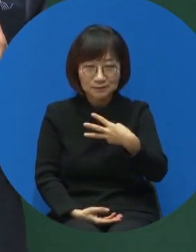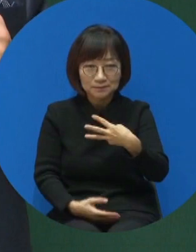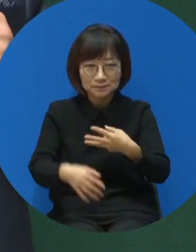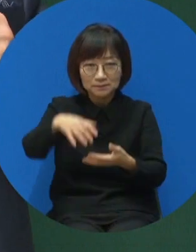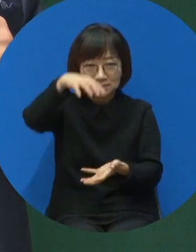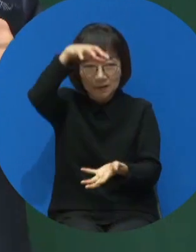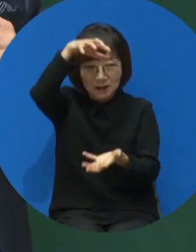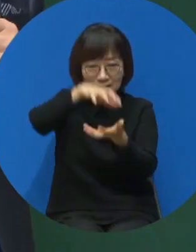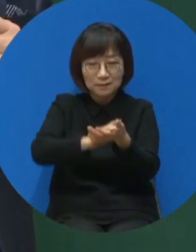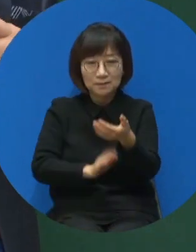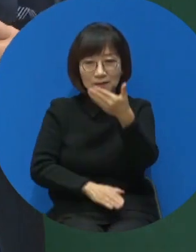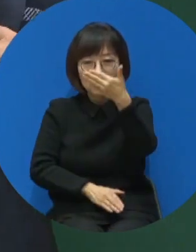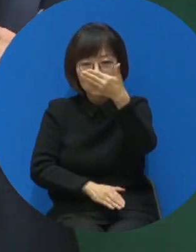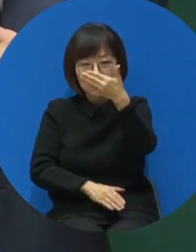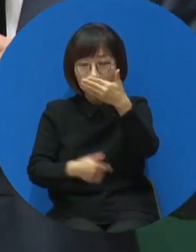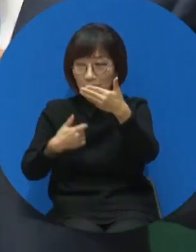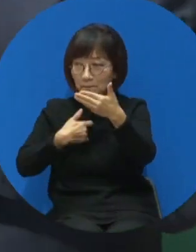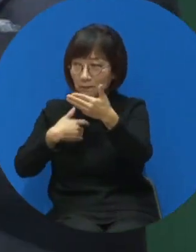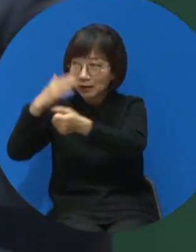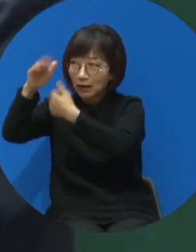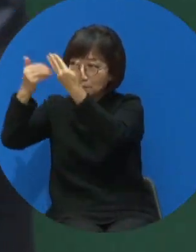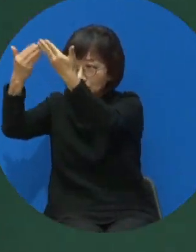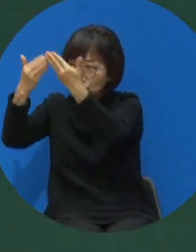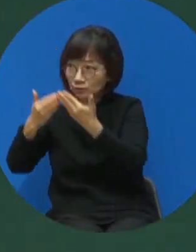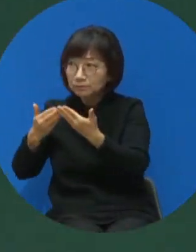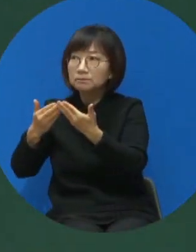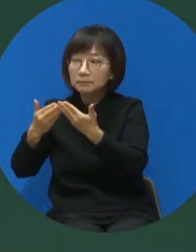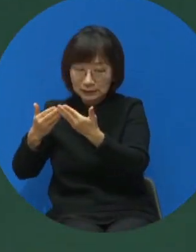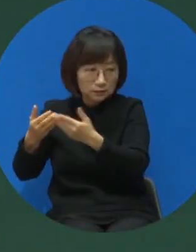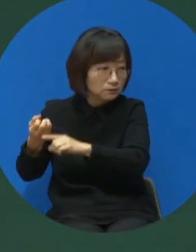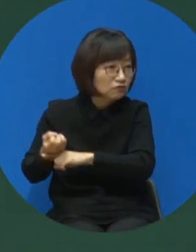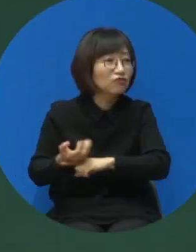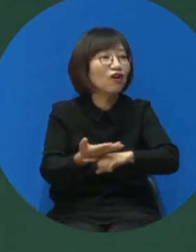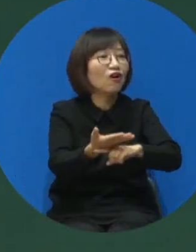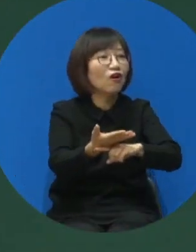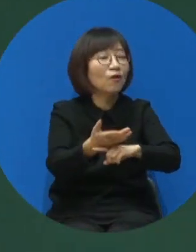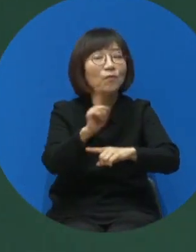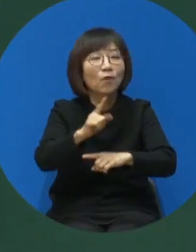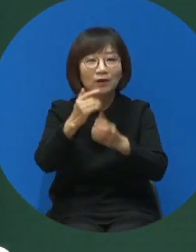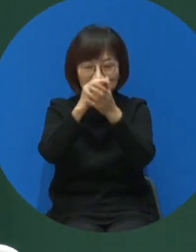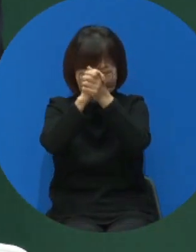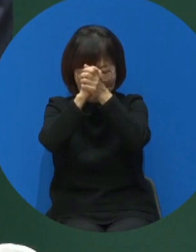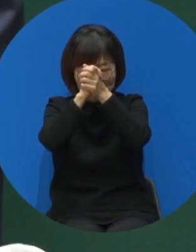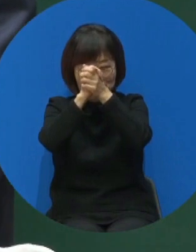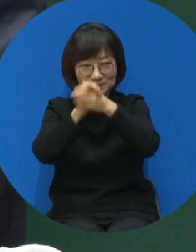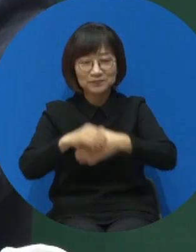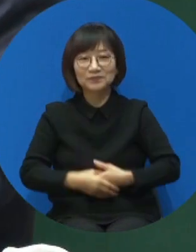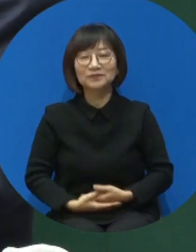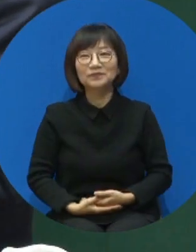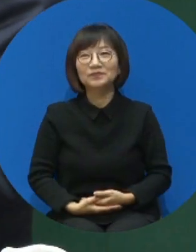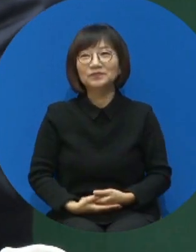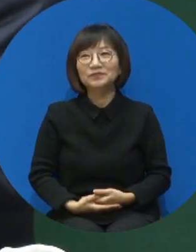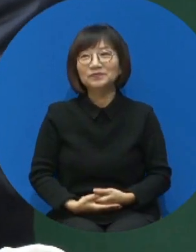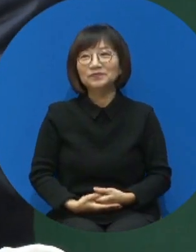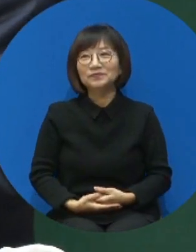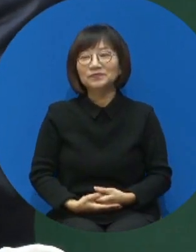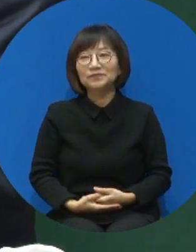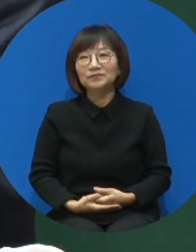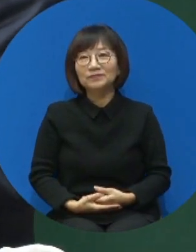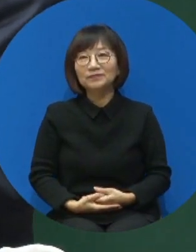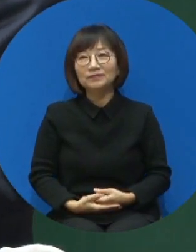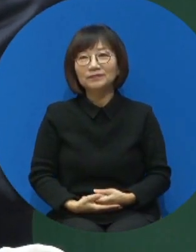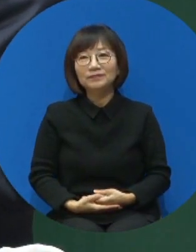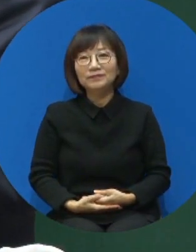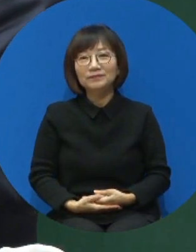de running y donde el obtener y transmitir eso se llama oración itv autonómico que pasa desde este momento